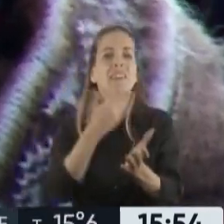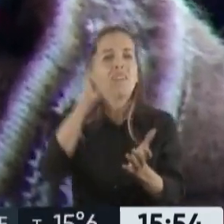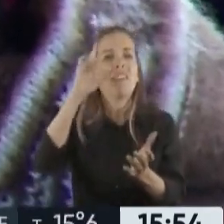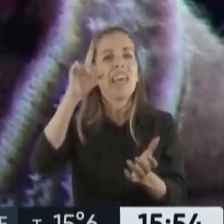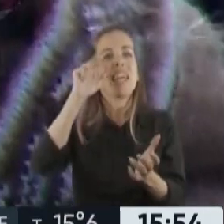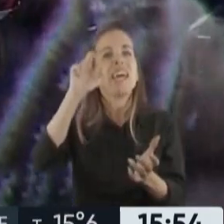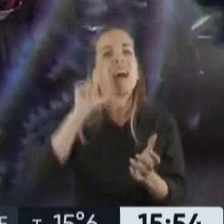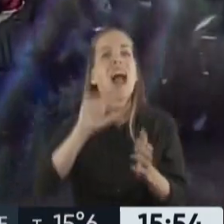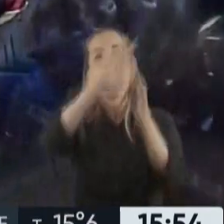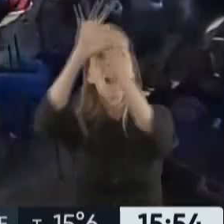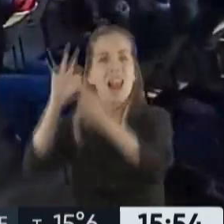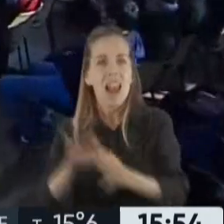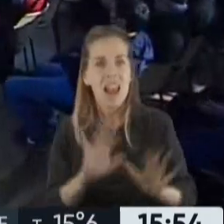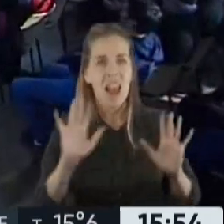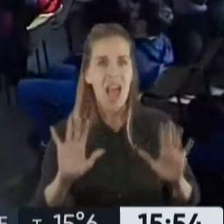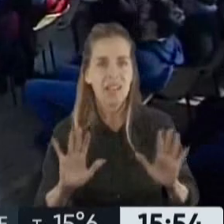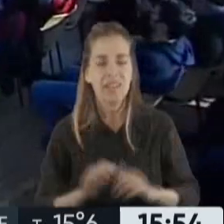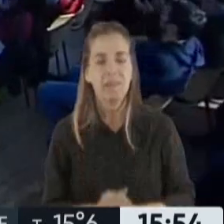Porque